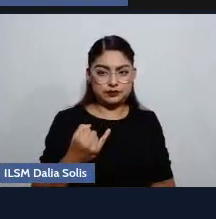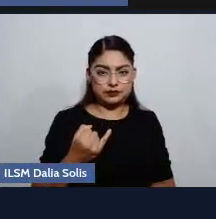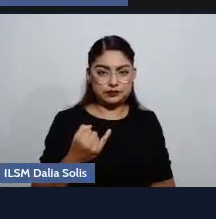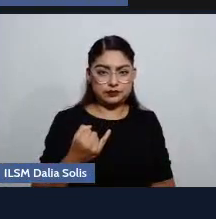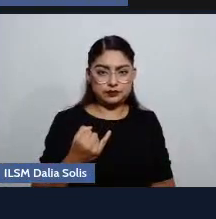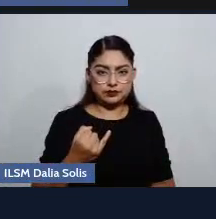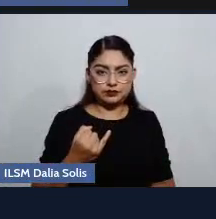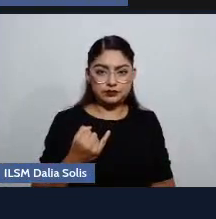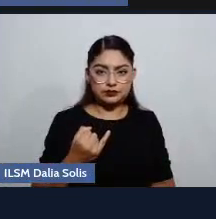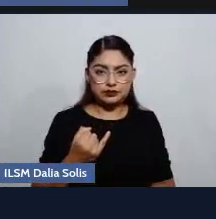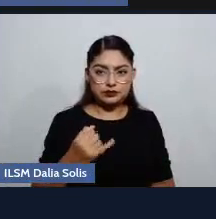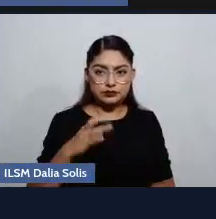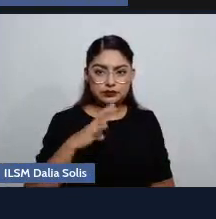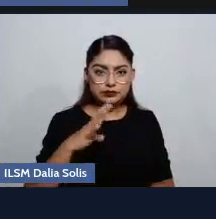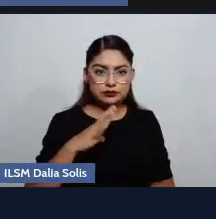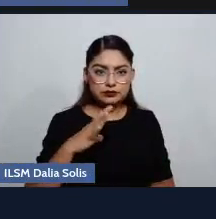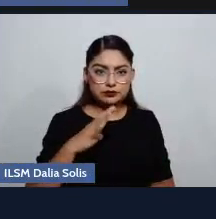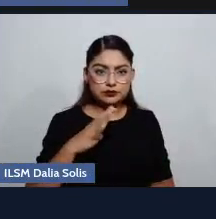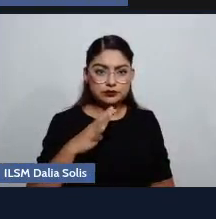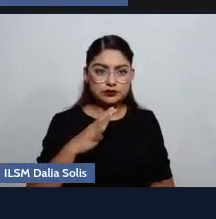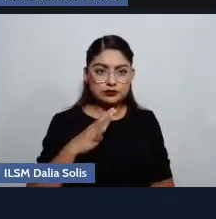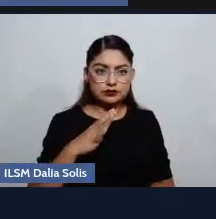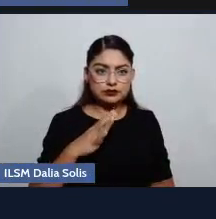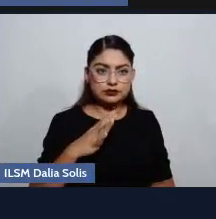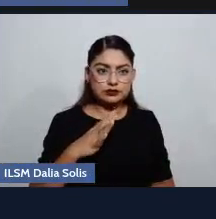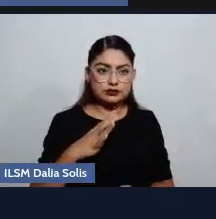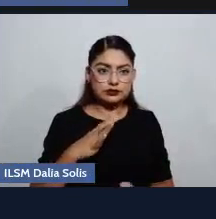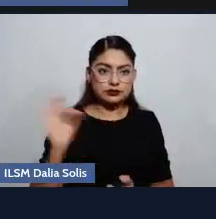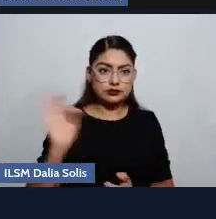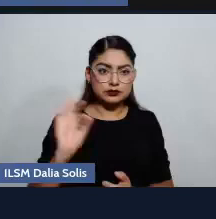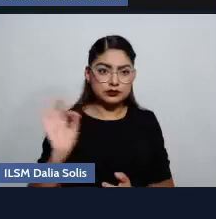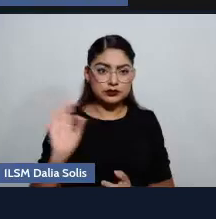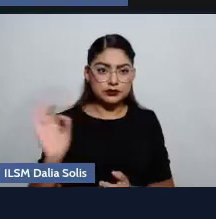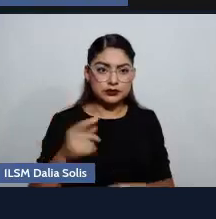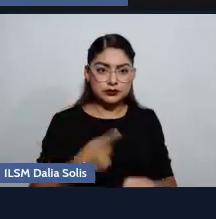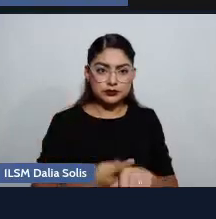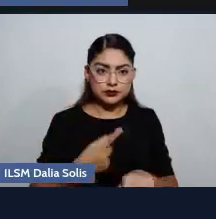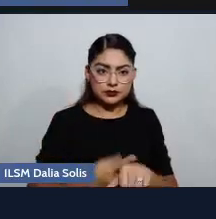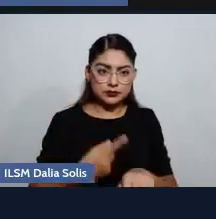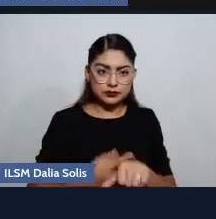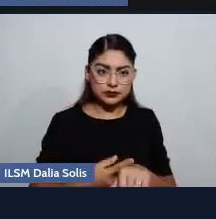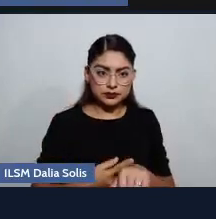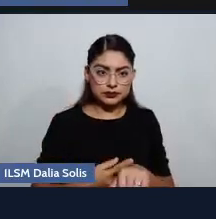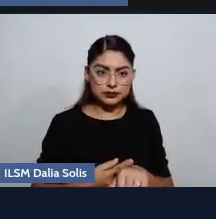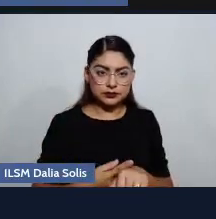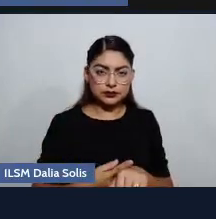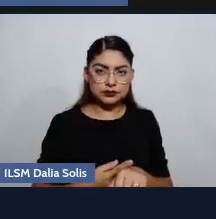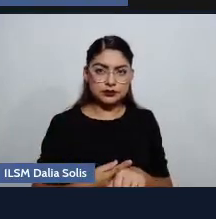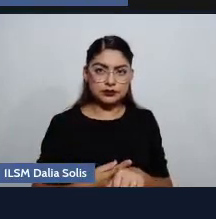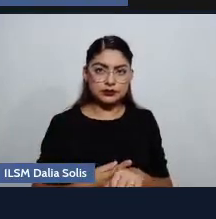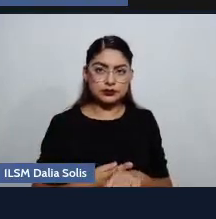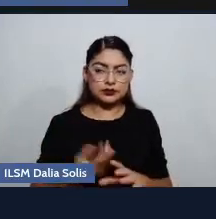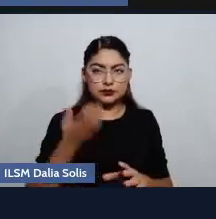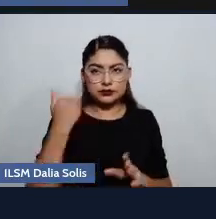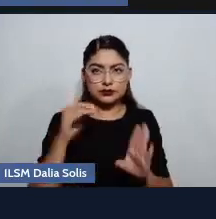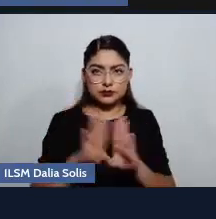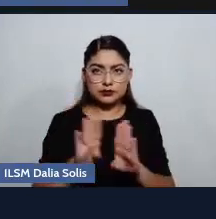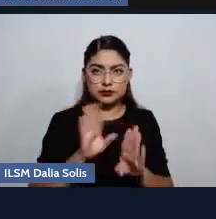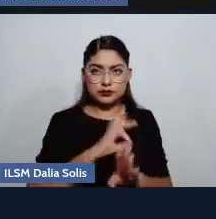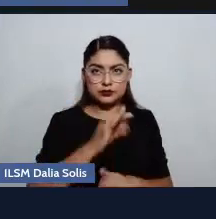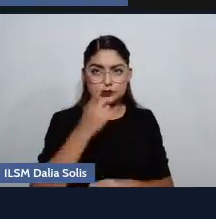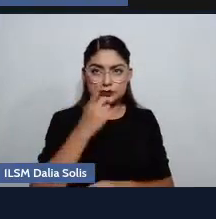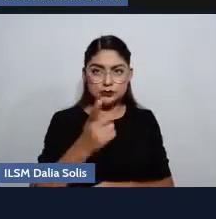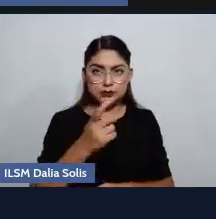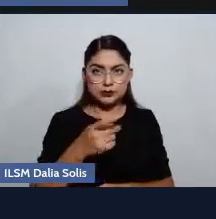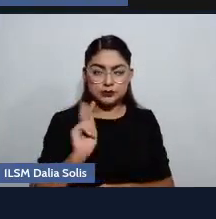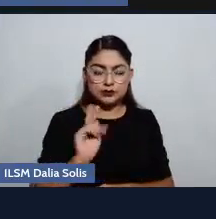pudiéramos heredar ese padecimiento, esa enfermedad, no lo sé cómo se llame, o cómo se le pueda decir, pero sin embargo podemos hacer algo,